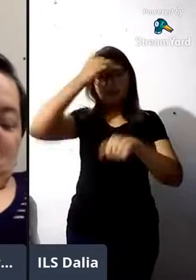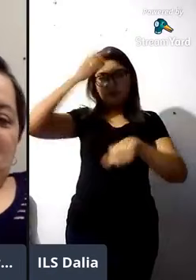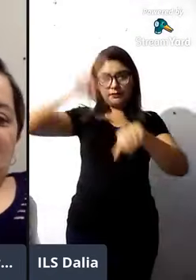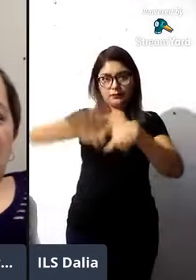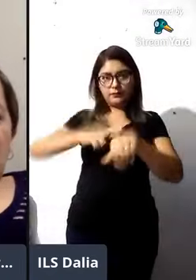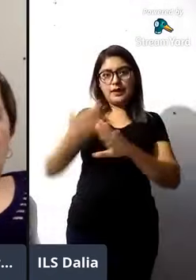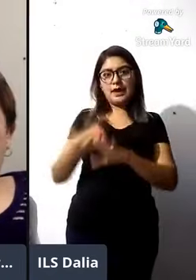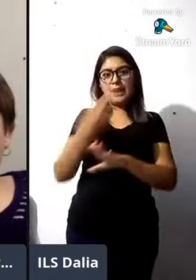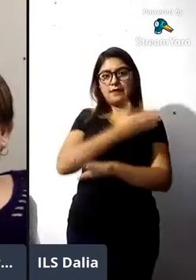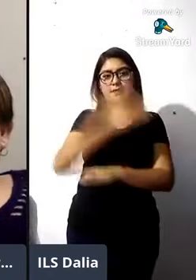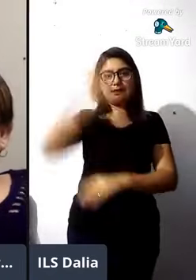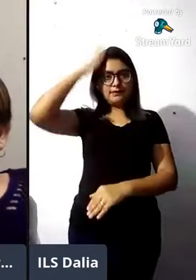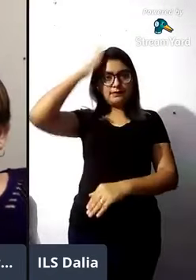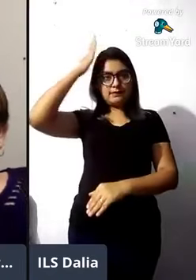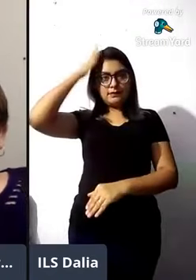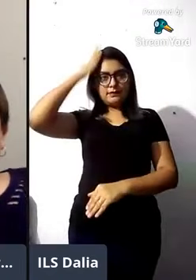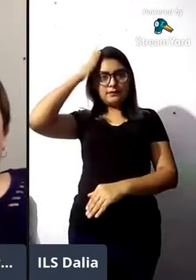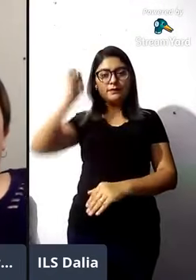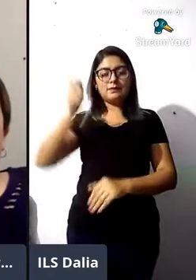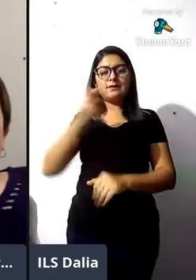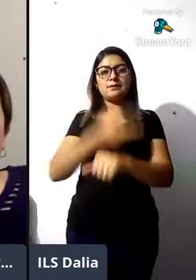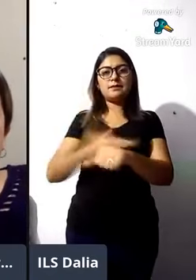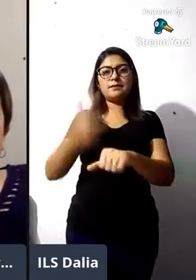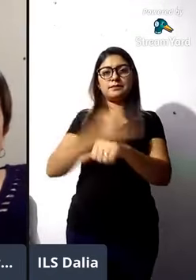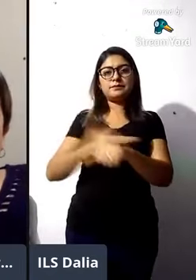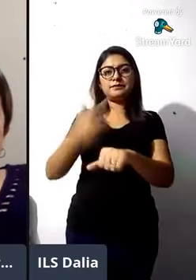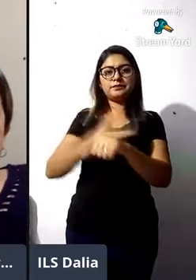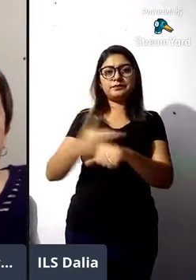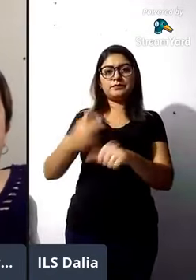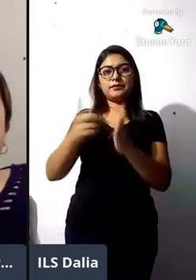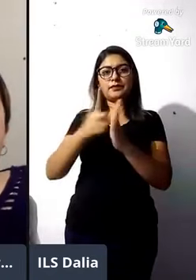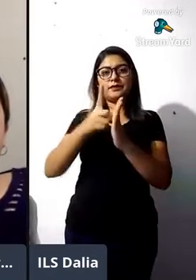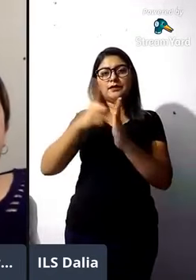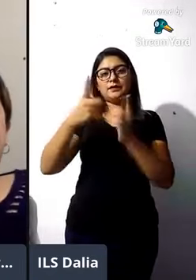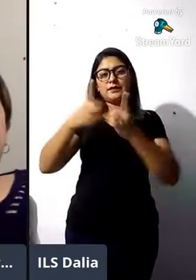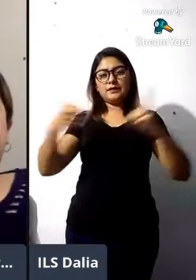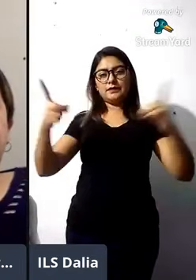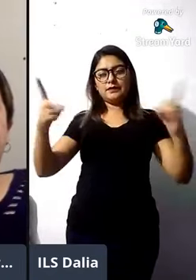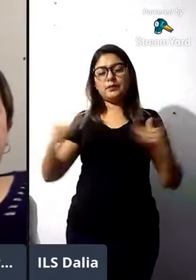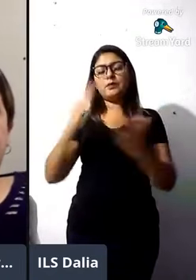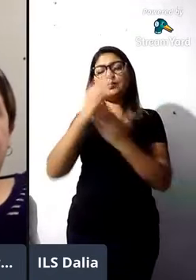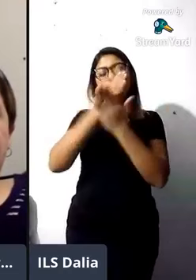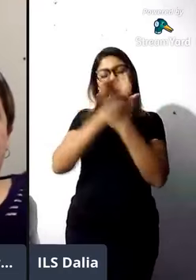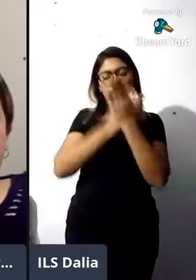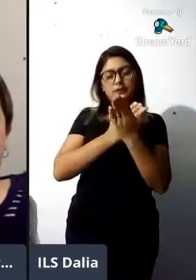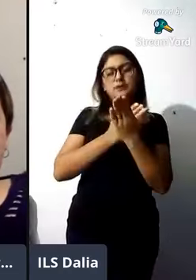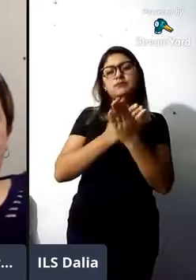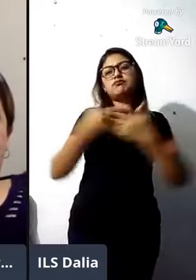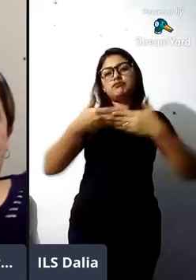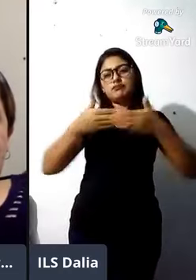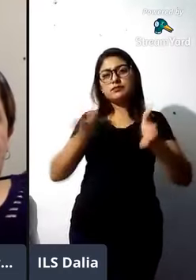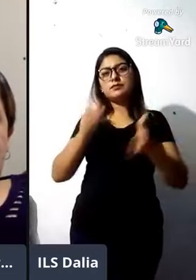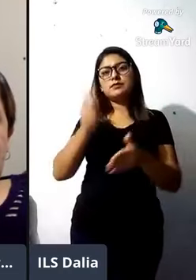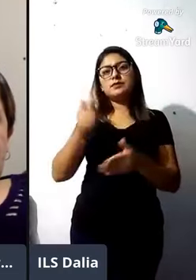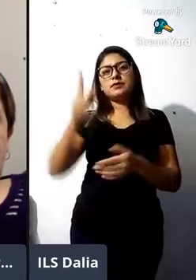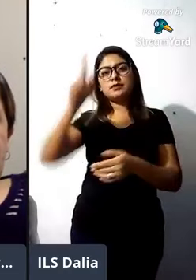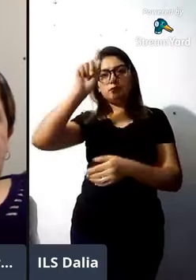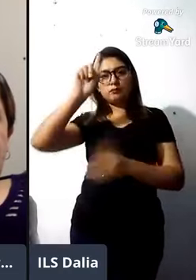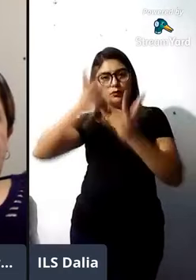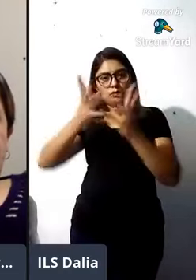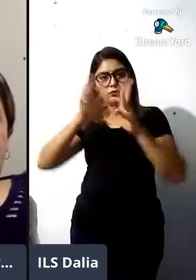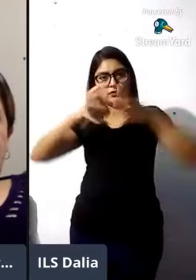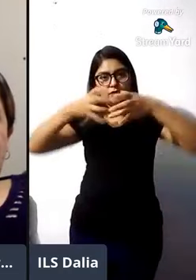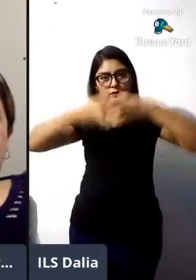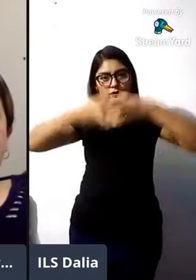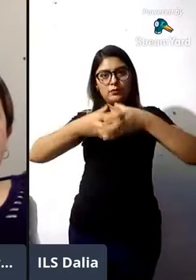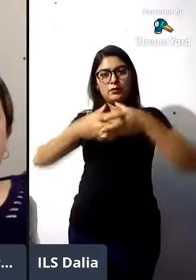directora general adjunta de Planeación y Desarrollo de Políticas Públicas del Consejo Nacional para el Desarrollo y la Inclusión